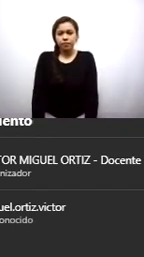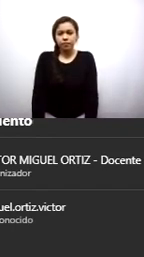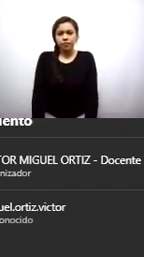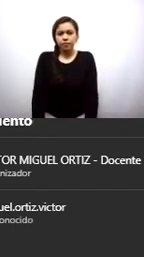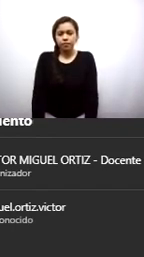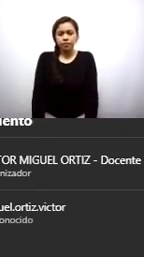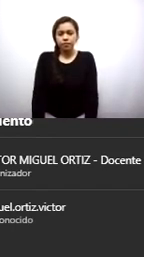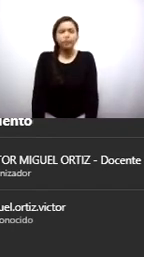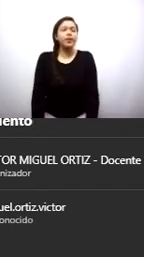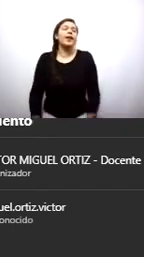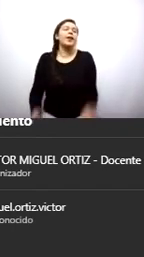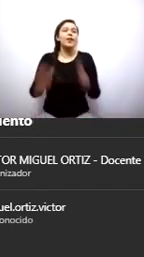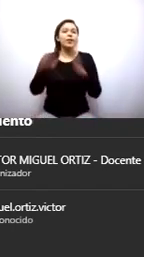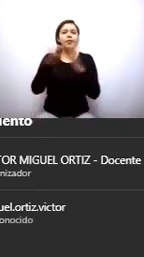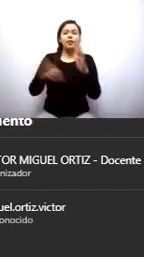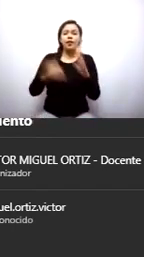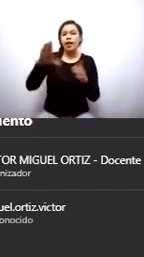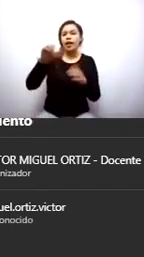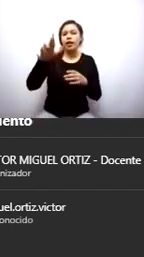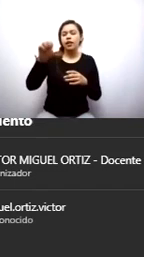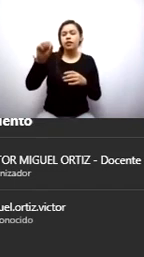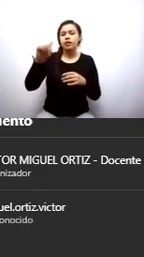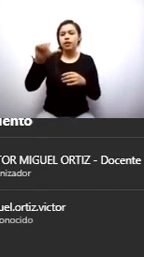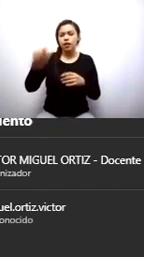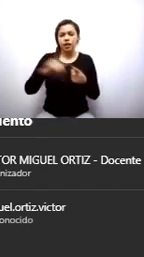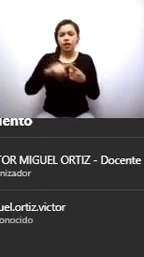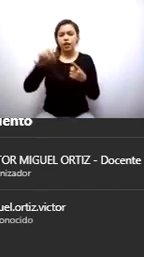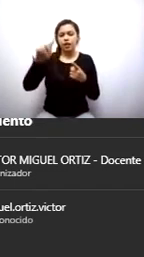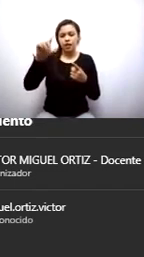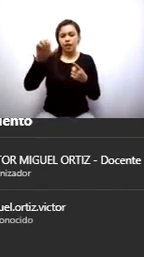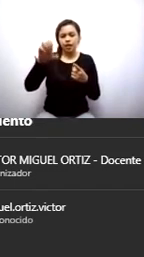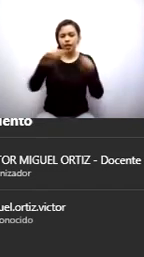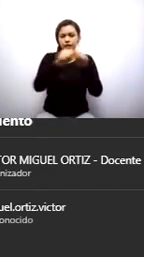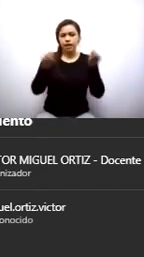Por ejemplo, vamos a asignar a Cristian y a Tere a la sala 1.